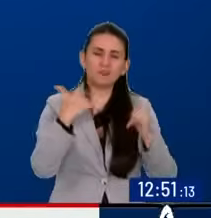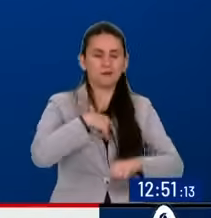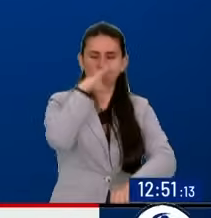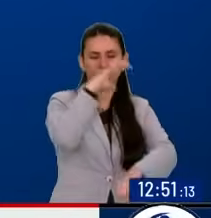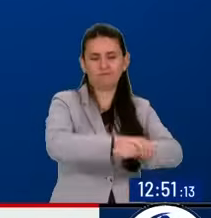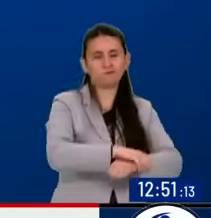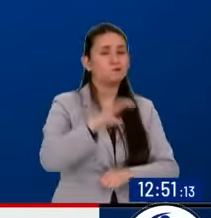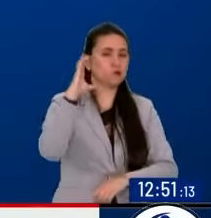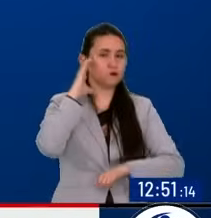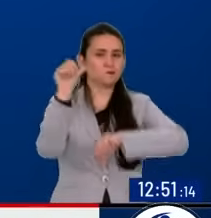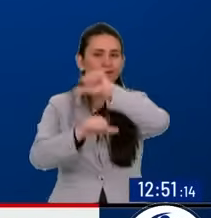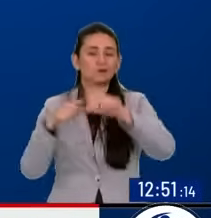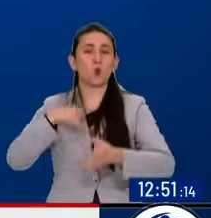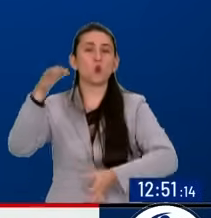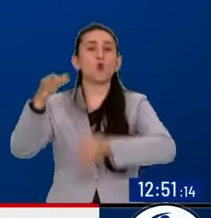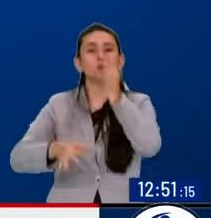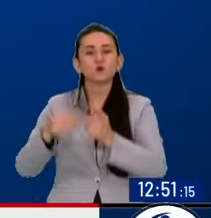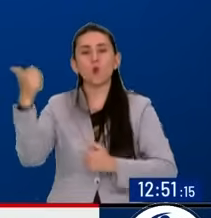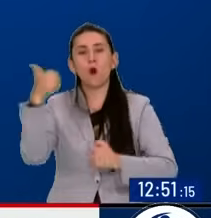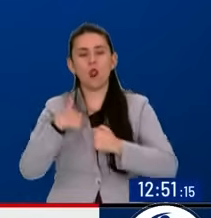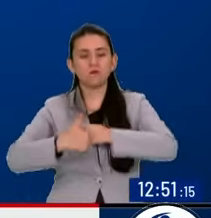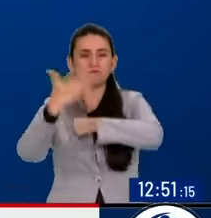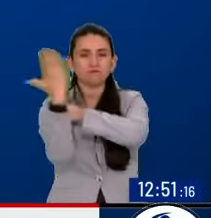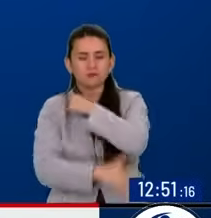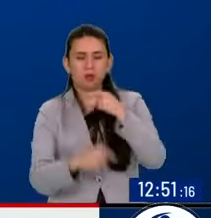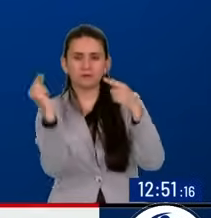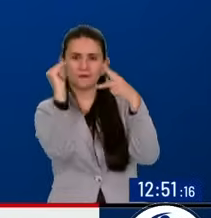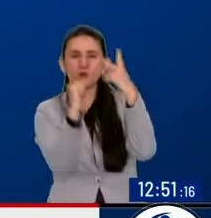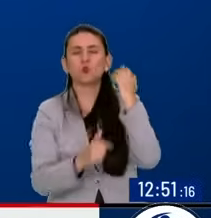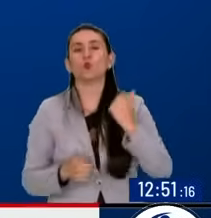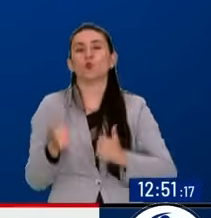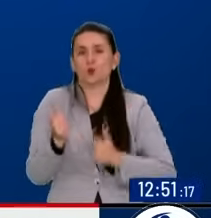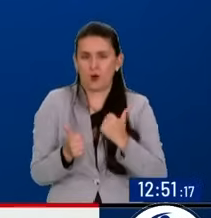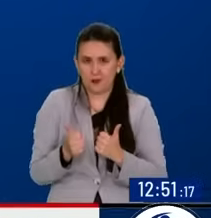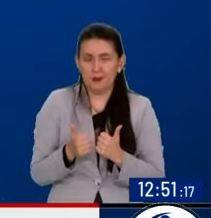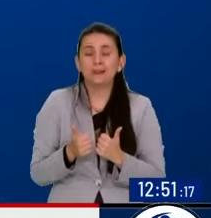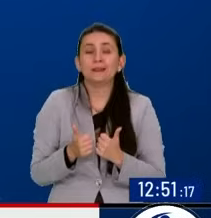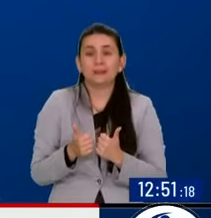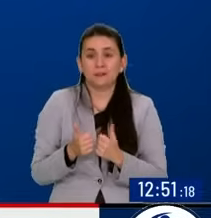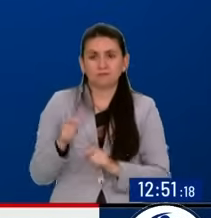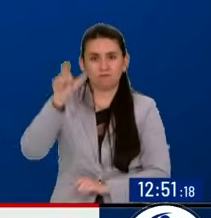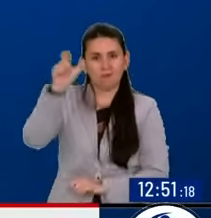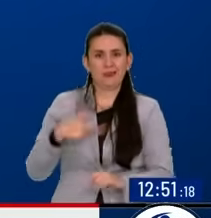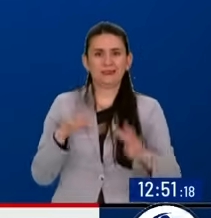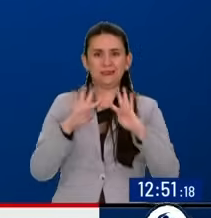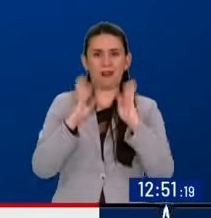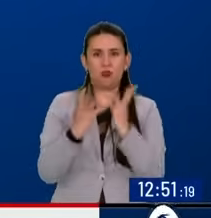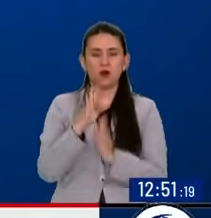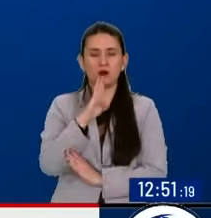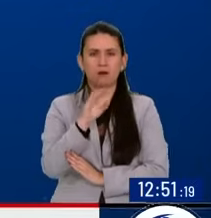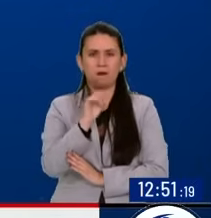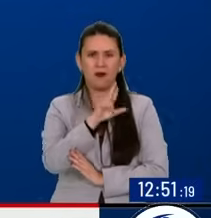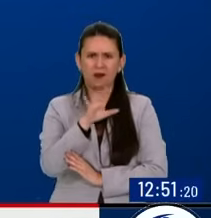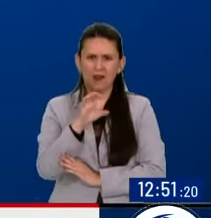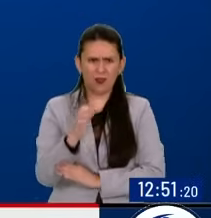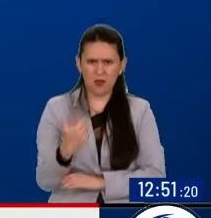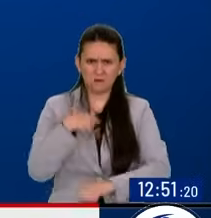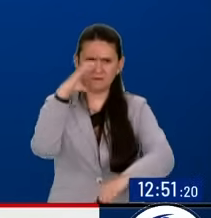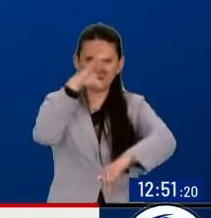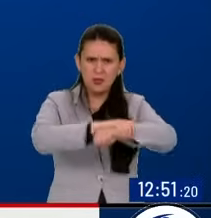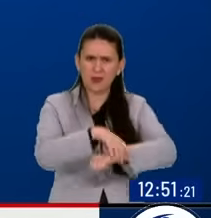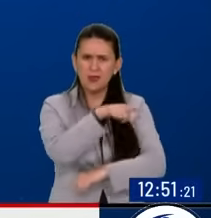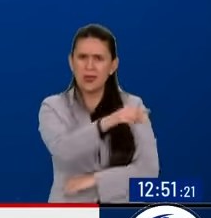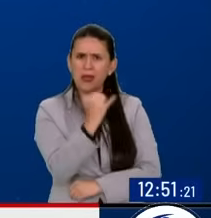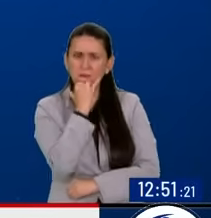y además imputación de cargos a esta persona escuchemos lo que dijo dijo el senador Barrera respecto a la captura de su